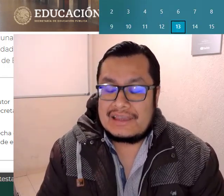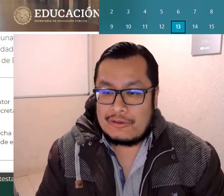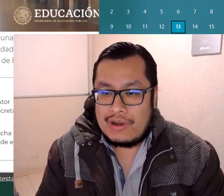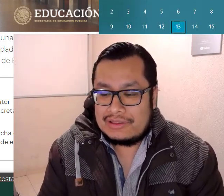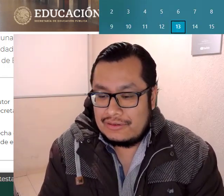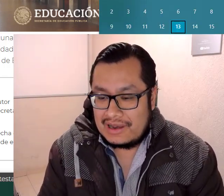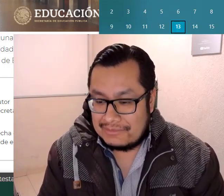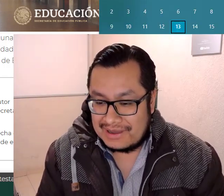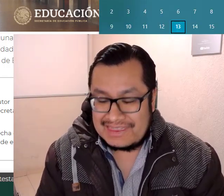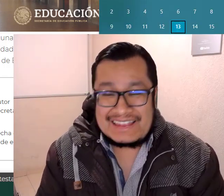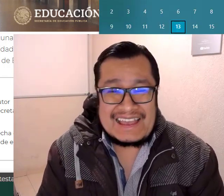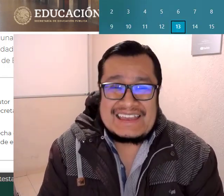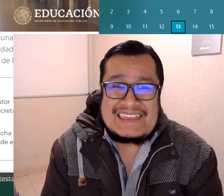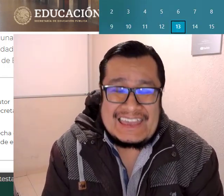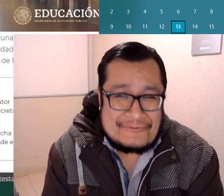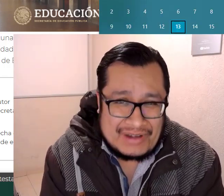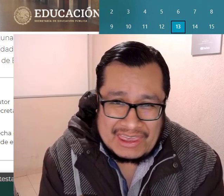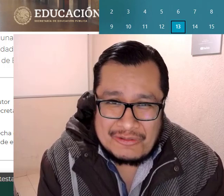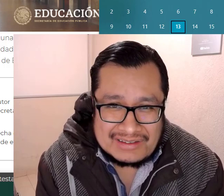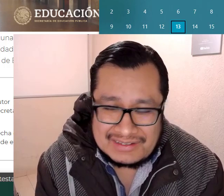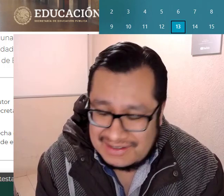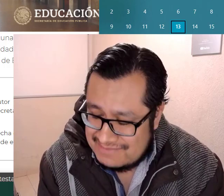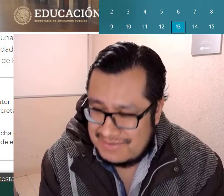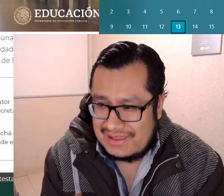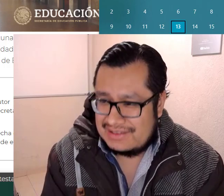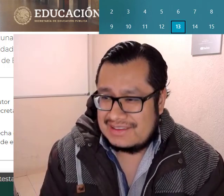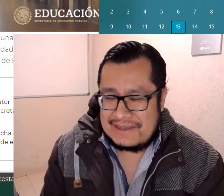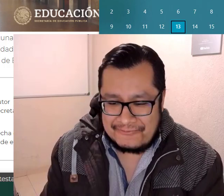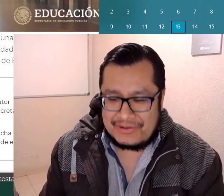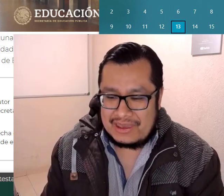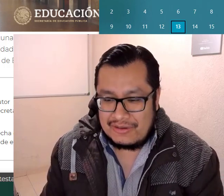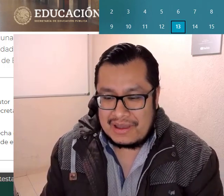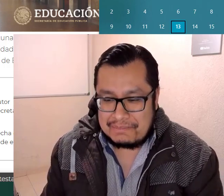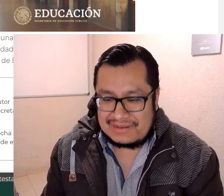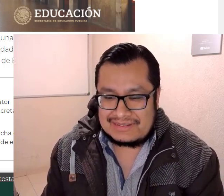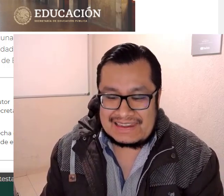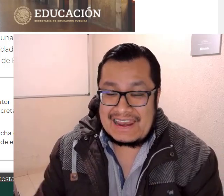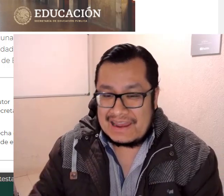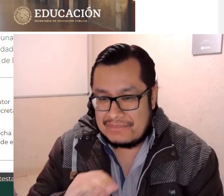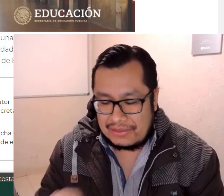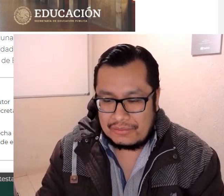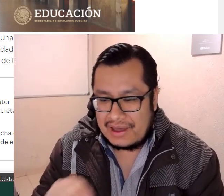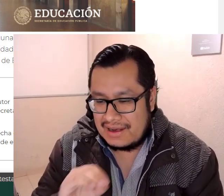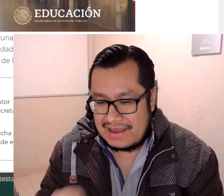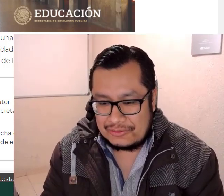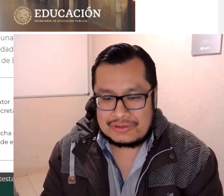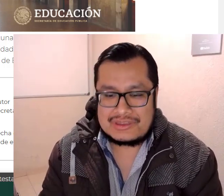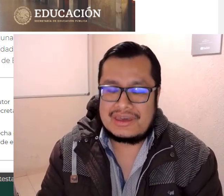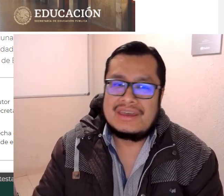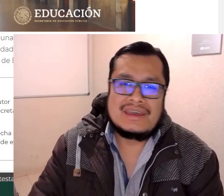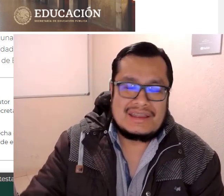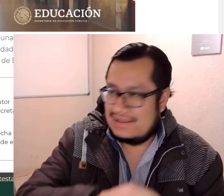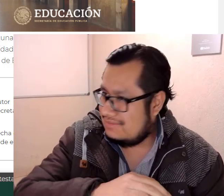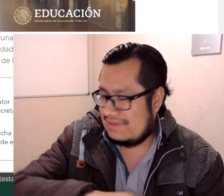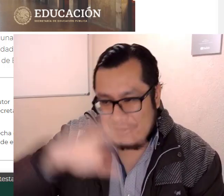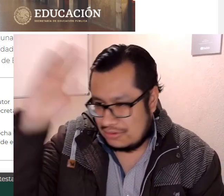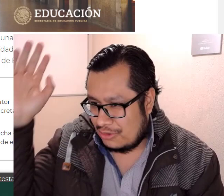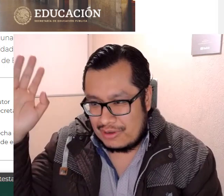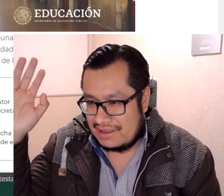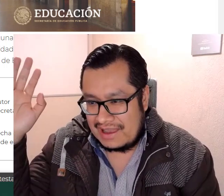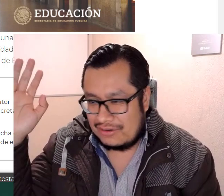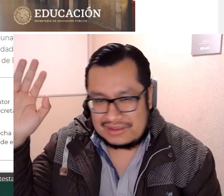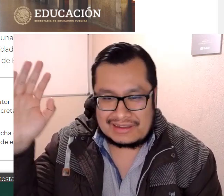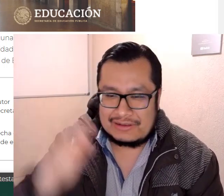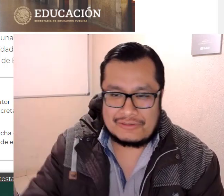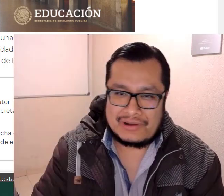3 34 de la mañana qué frío hace verdad qué frío empieza a ser en la madrugada en la noche de hecho